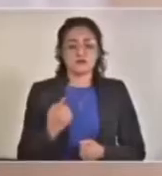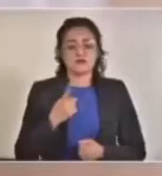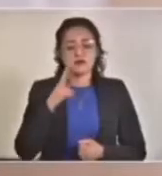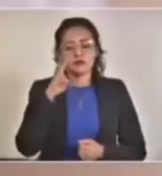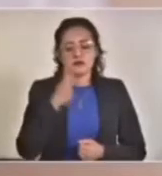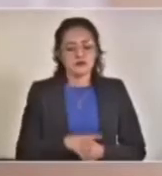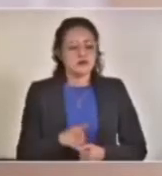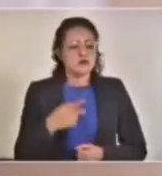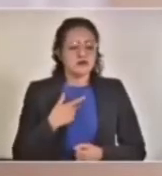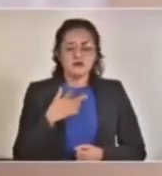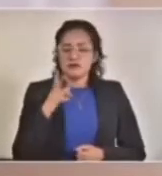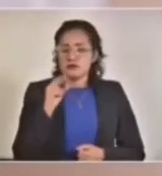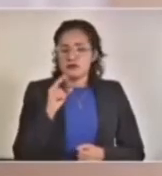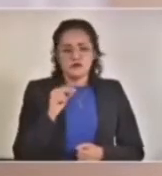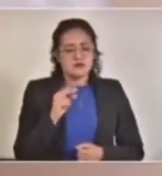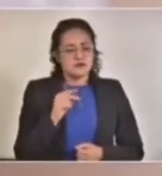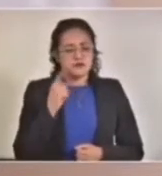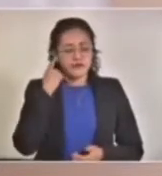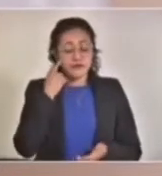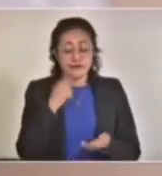acto de irresponsabilidad